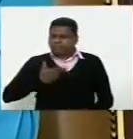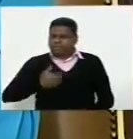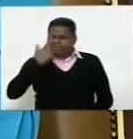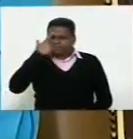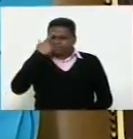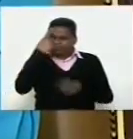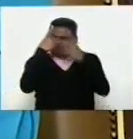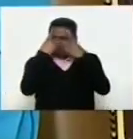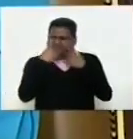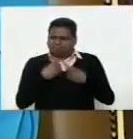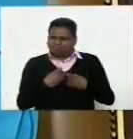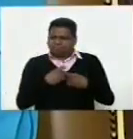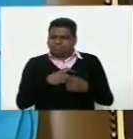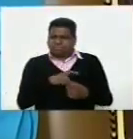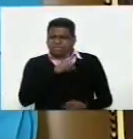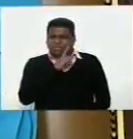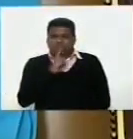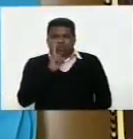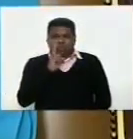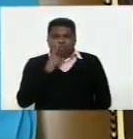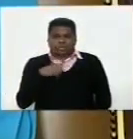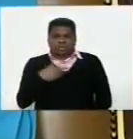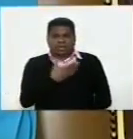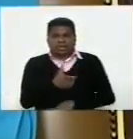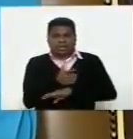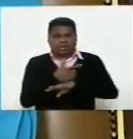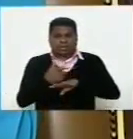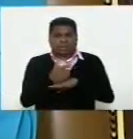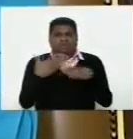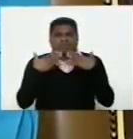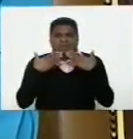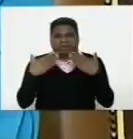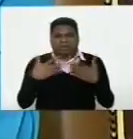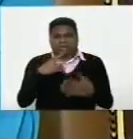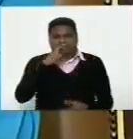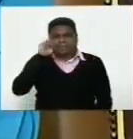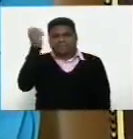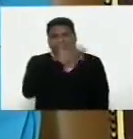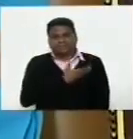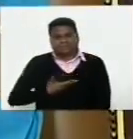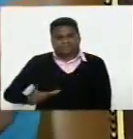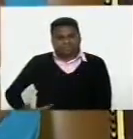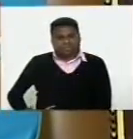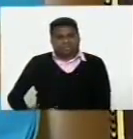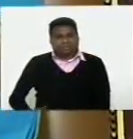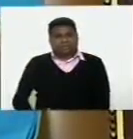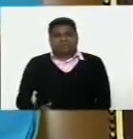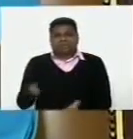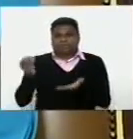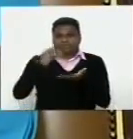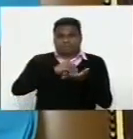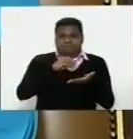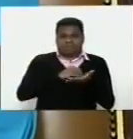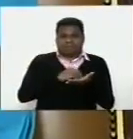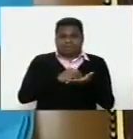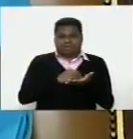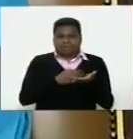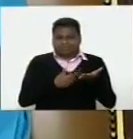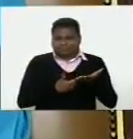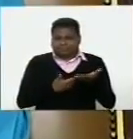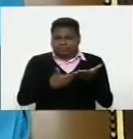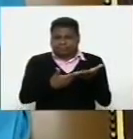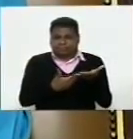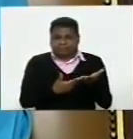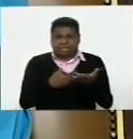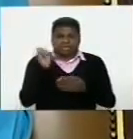esta palabra en nombre del Ejecutivo Nacional. Agradecemos, por supuesto, al presidente Nicolás Maduro por haber puesto a disposición de esta